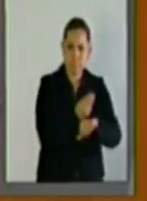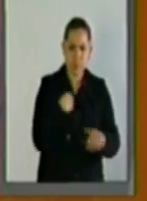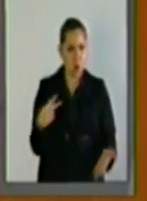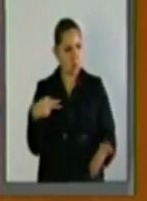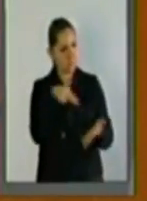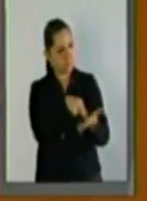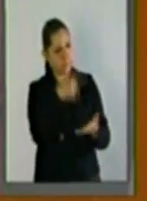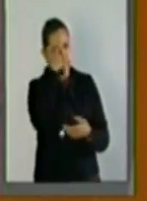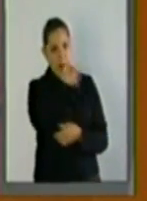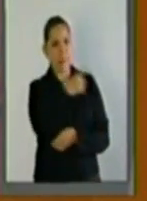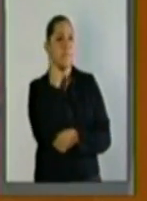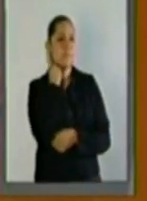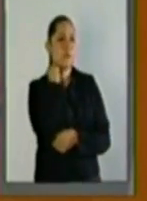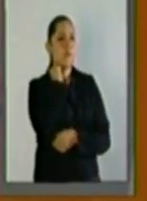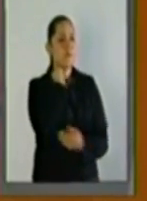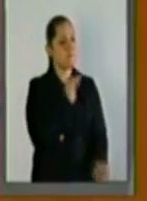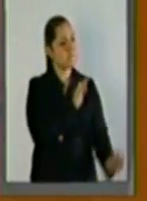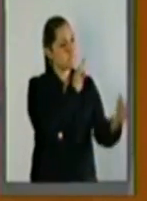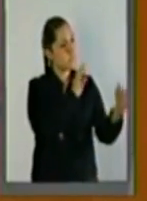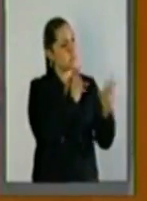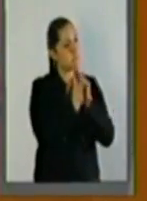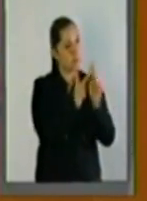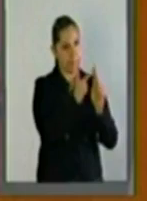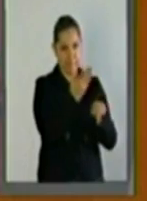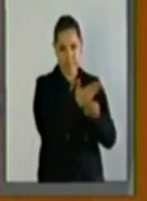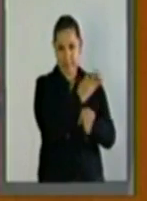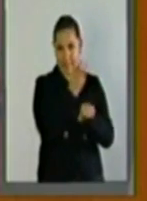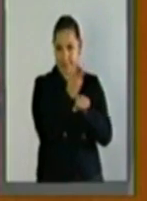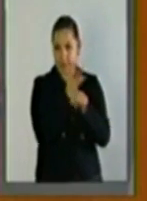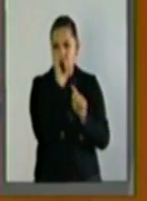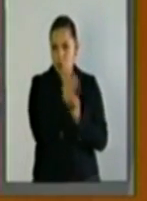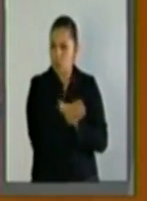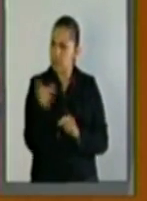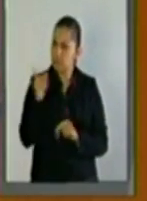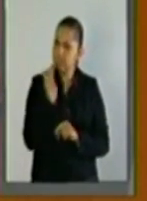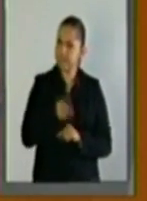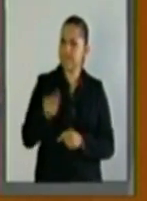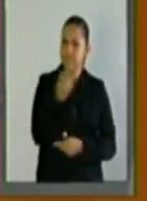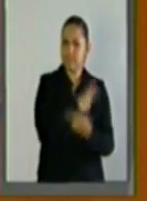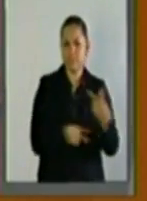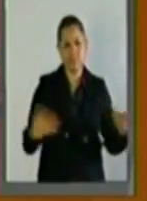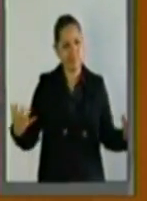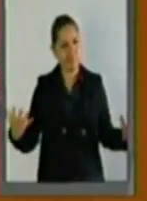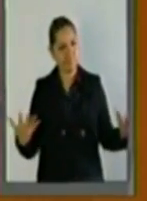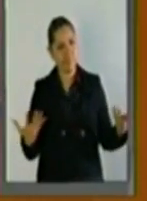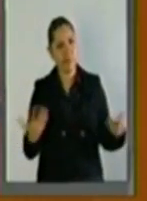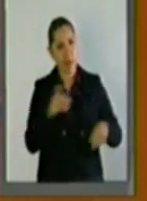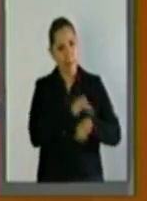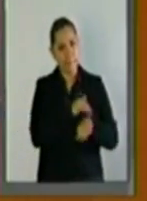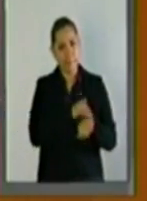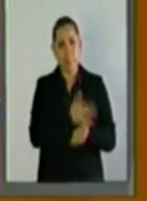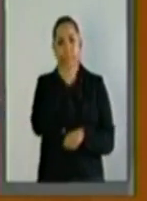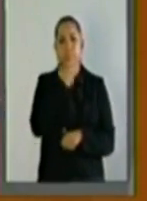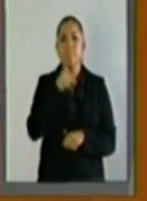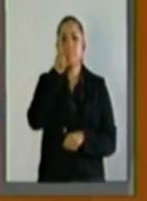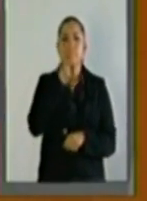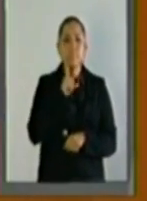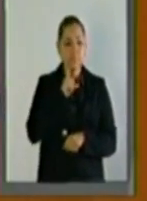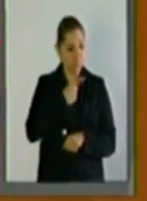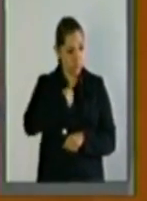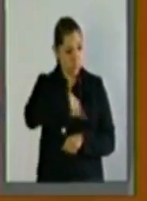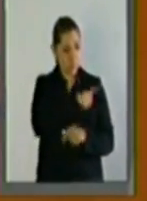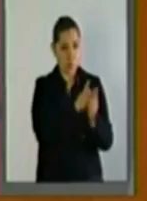Poder Legislativo en la tercera comisión. Entonces, amigos y amigas, en el PRI no